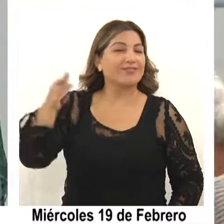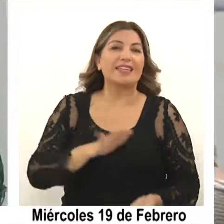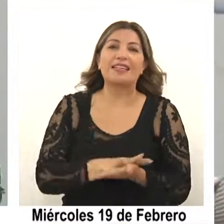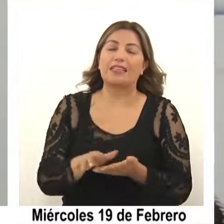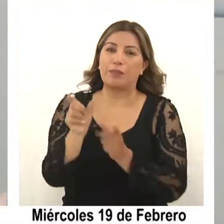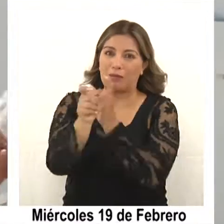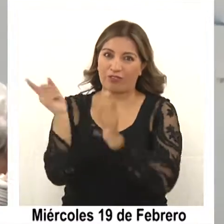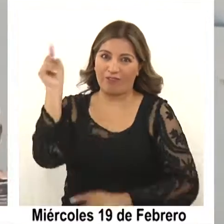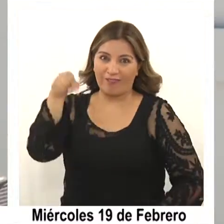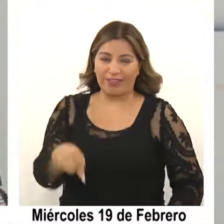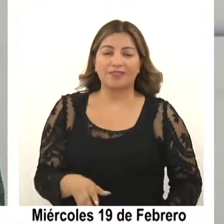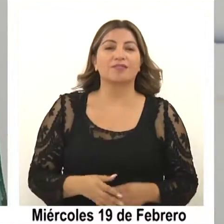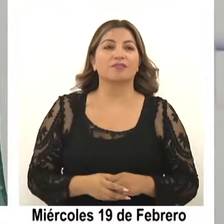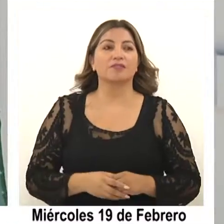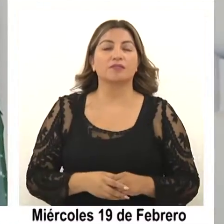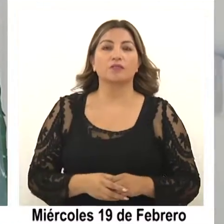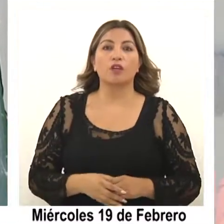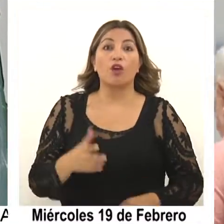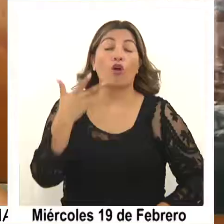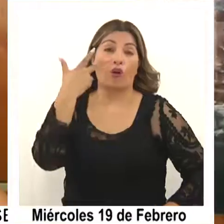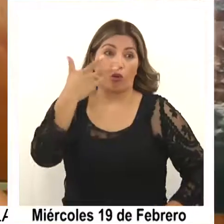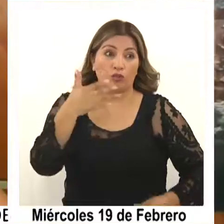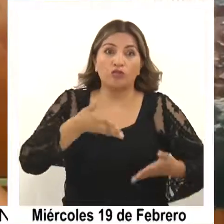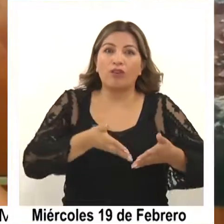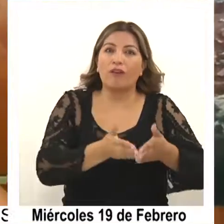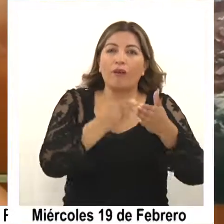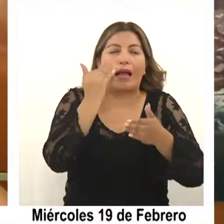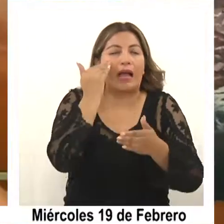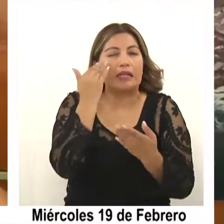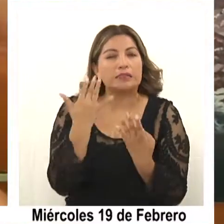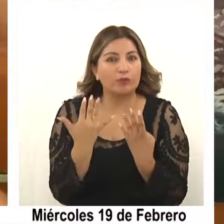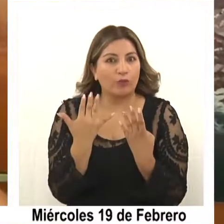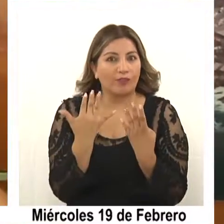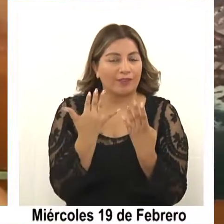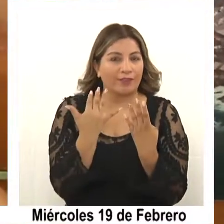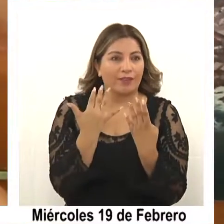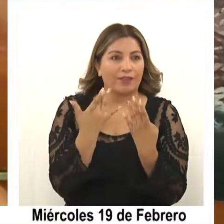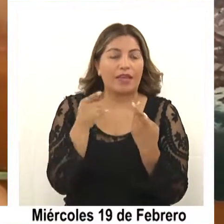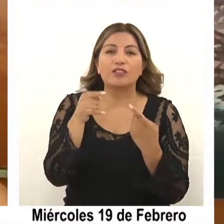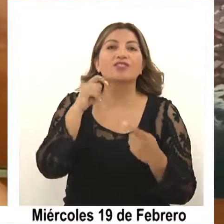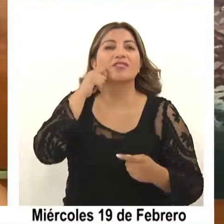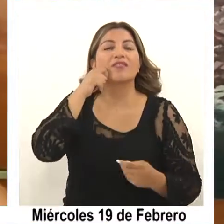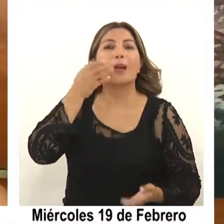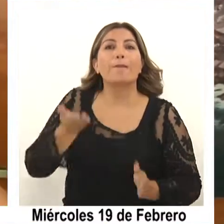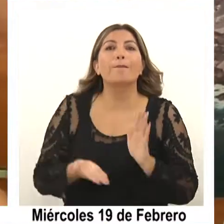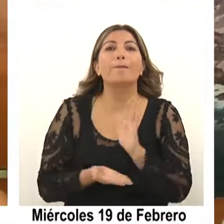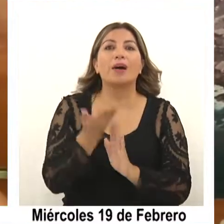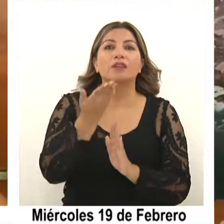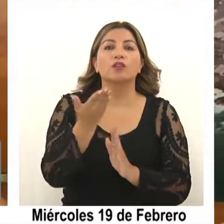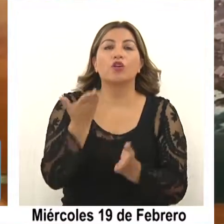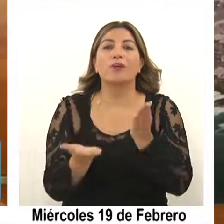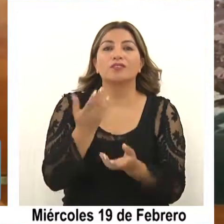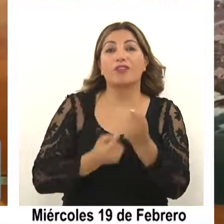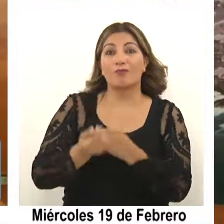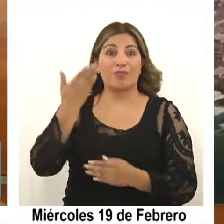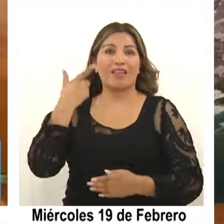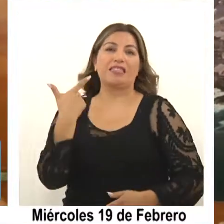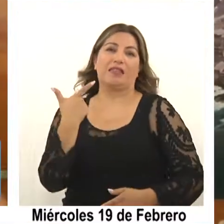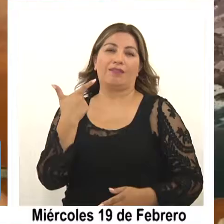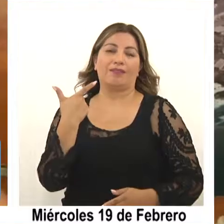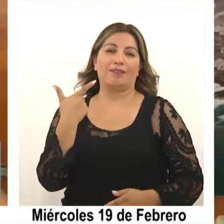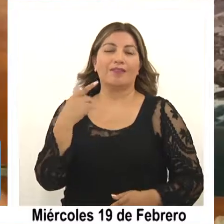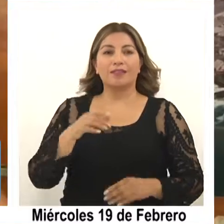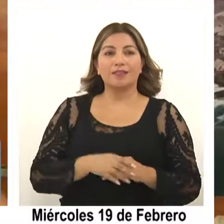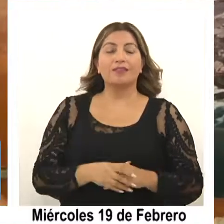primero tenemos 8 regaladas con posibilidad que sea el 9 eso implica un aumento con respecto a las 7 que tuvimos la temporada anterior